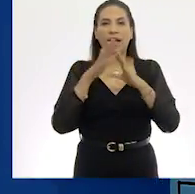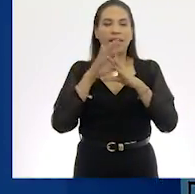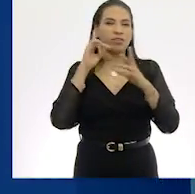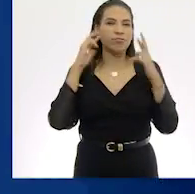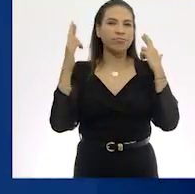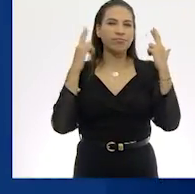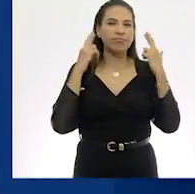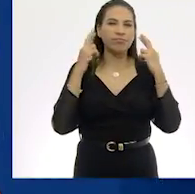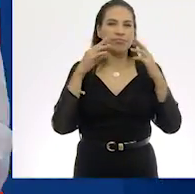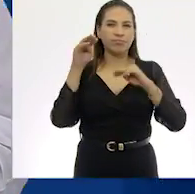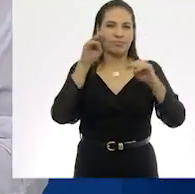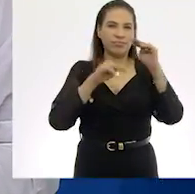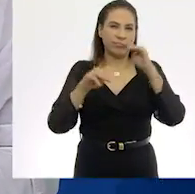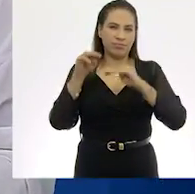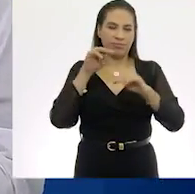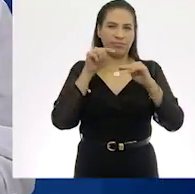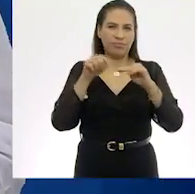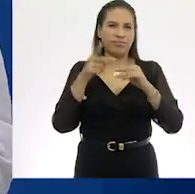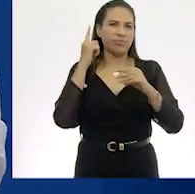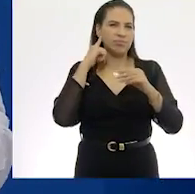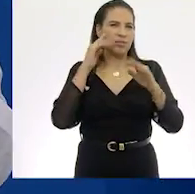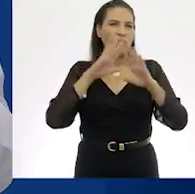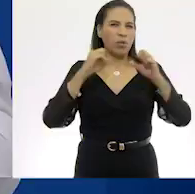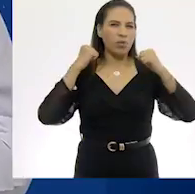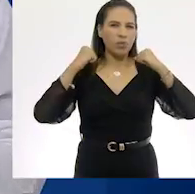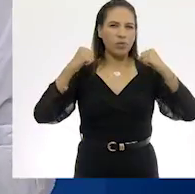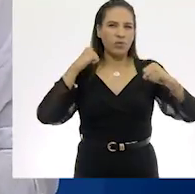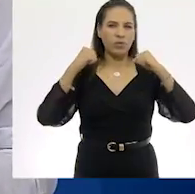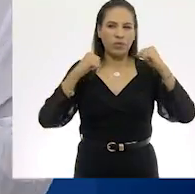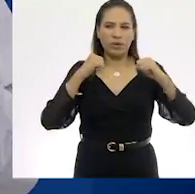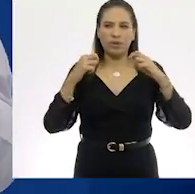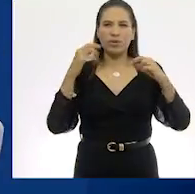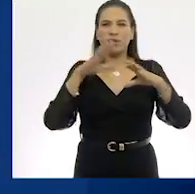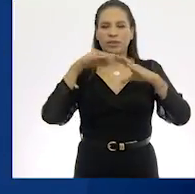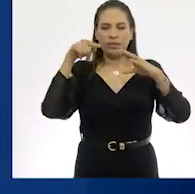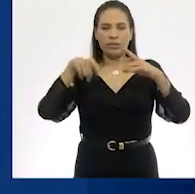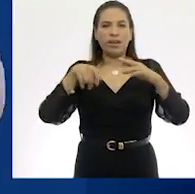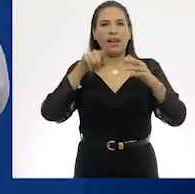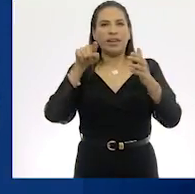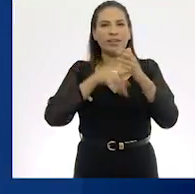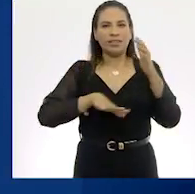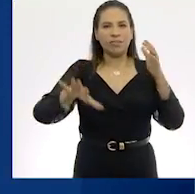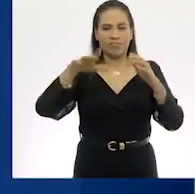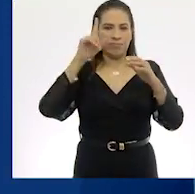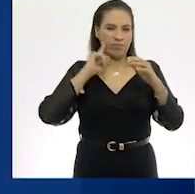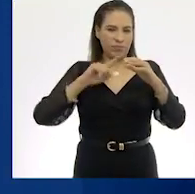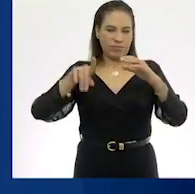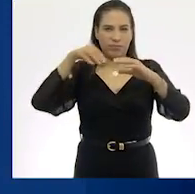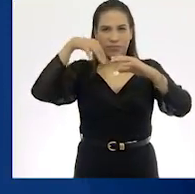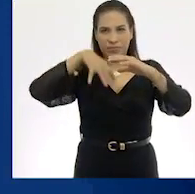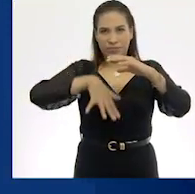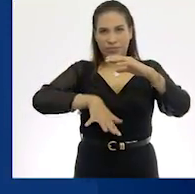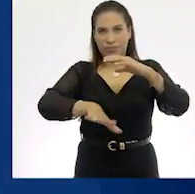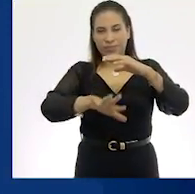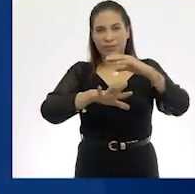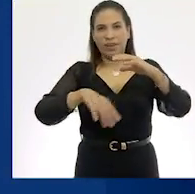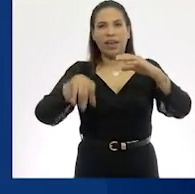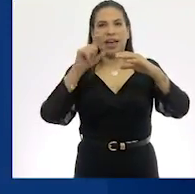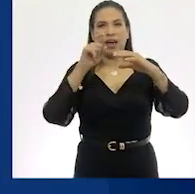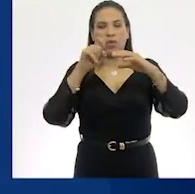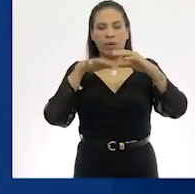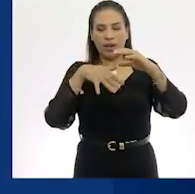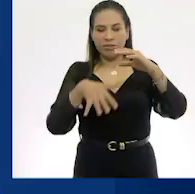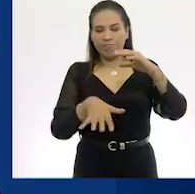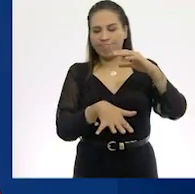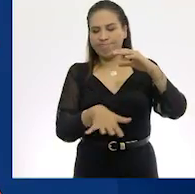cerro Jicoyatzi, cerro que retumba. Ese trueno sonó cuando las bellas chihuis se sumergieron en el agua. Le hicieron un cauce